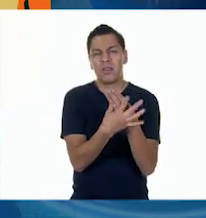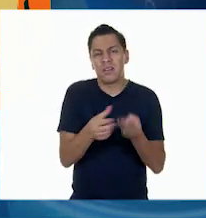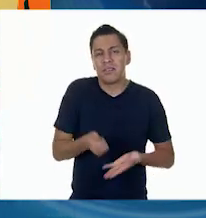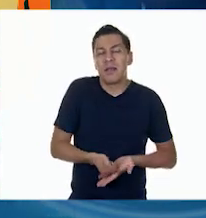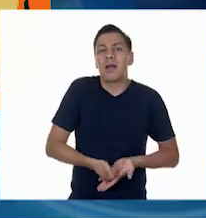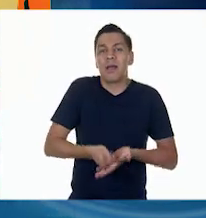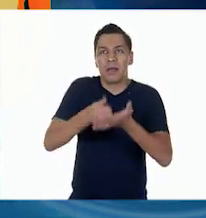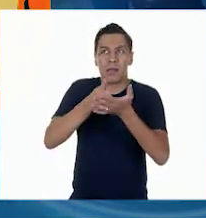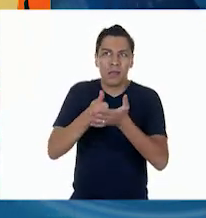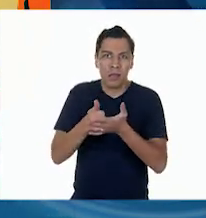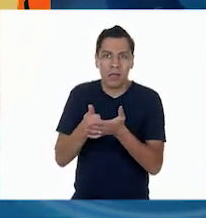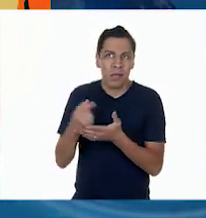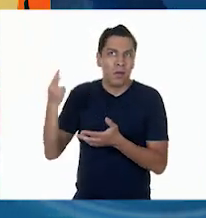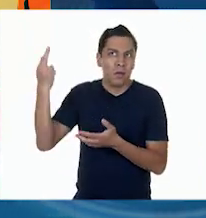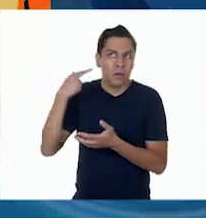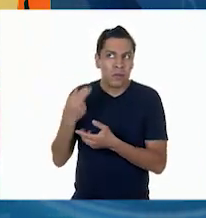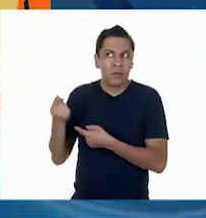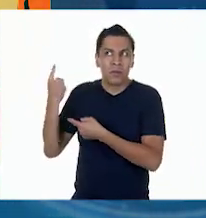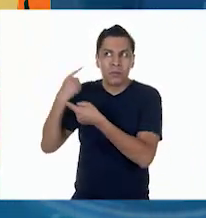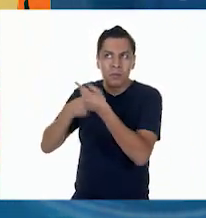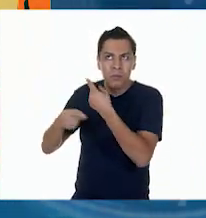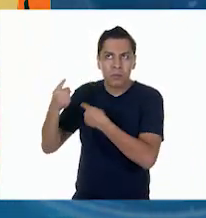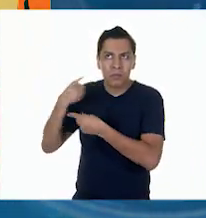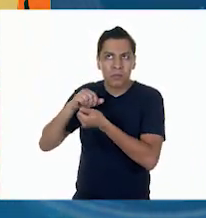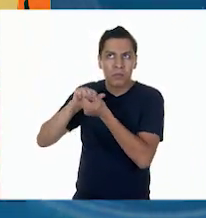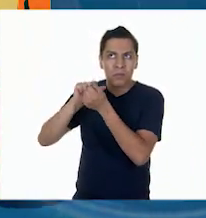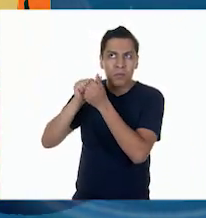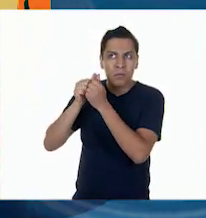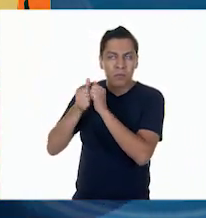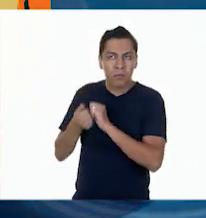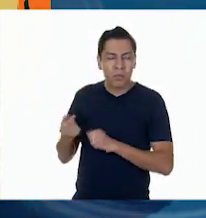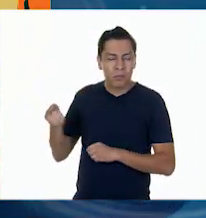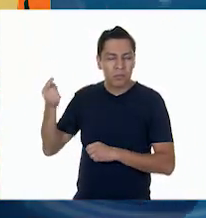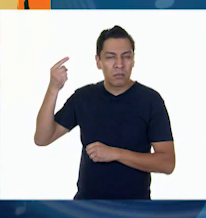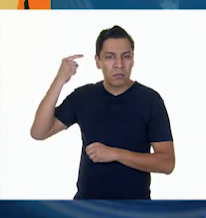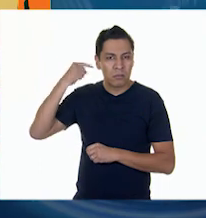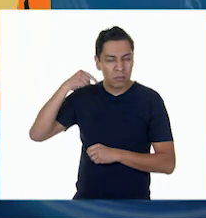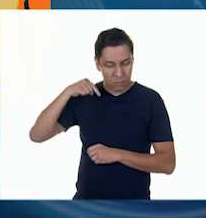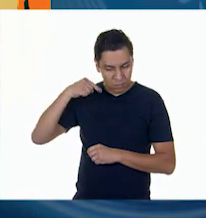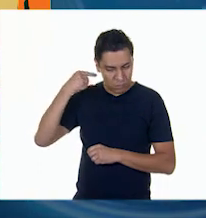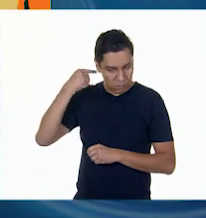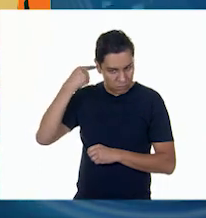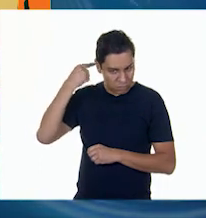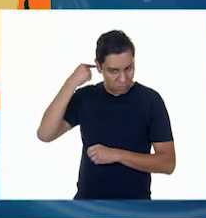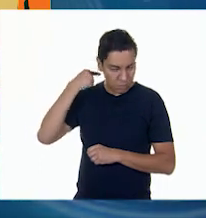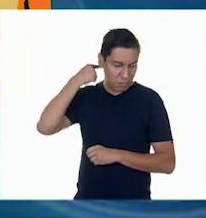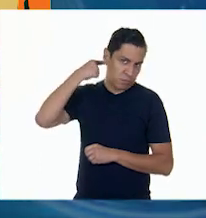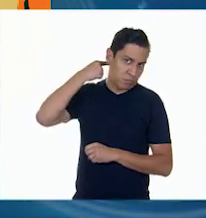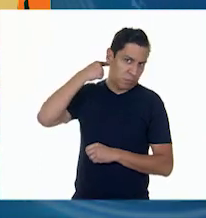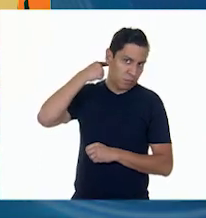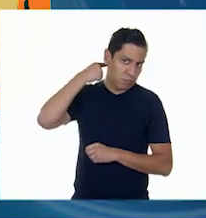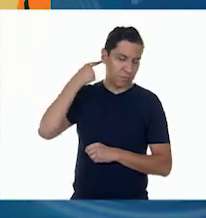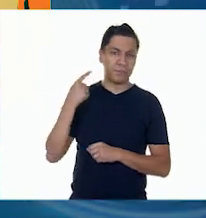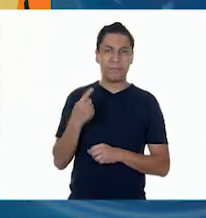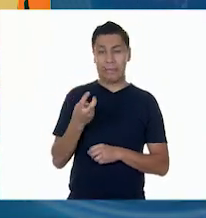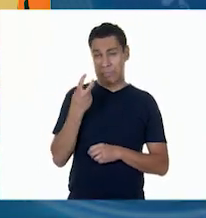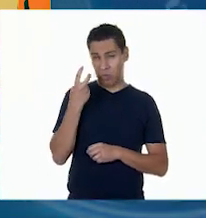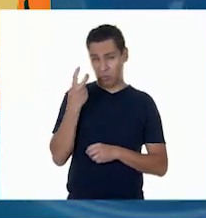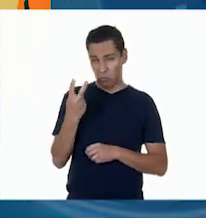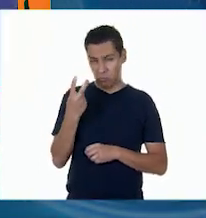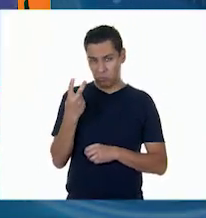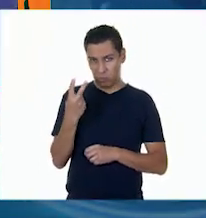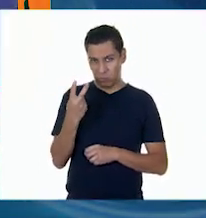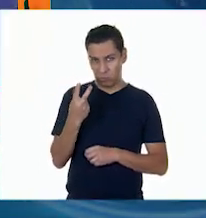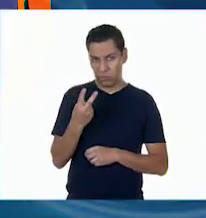oído interno. En el oído interno tenemos dos estructuras principales. Esas dos estructuras principales están